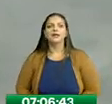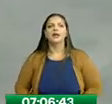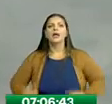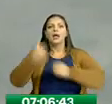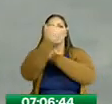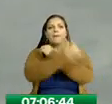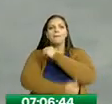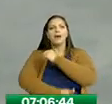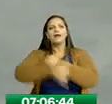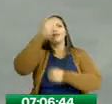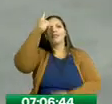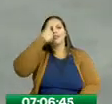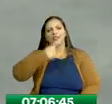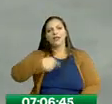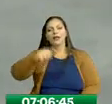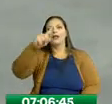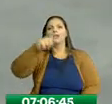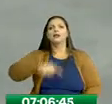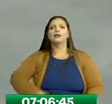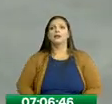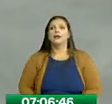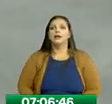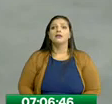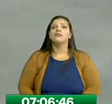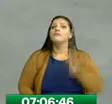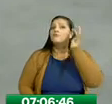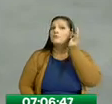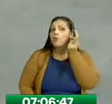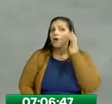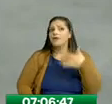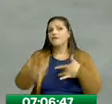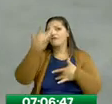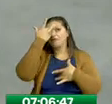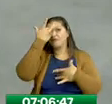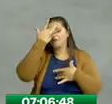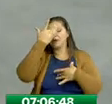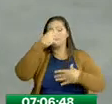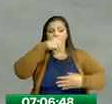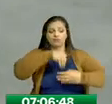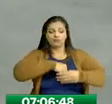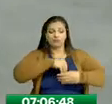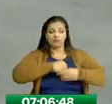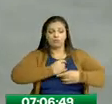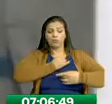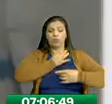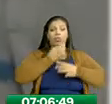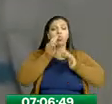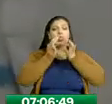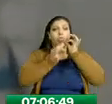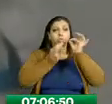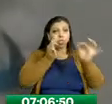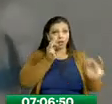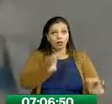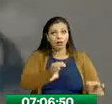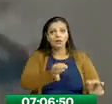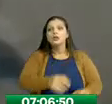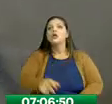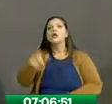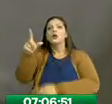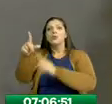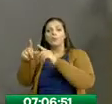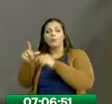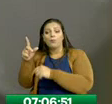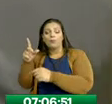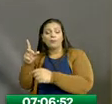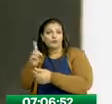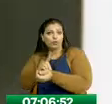tailandeses aseguran haber curado a una paciente de coronavirus. Los especialistas presentaron el caso de una mujer china